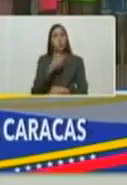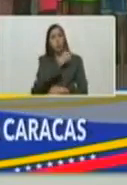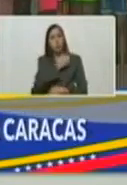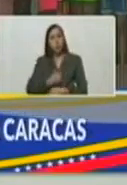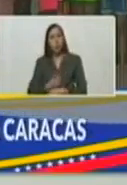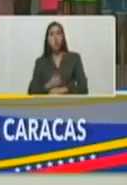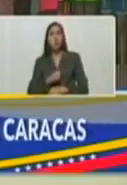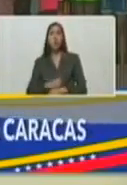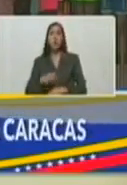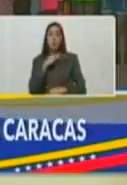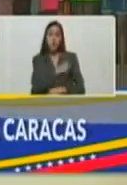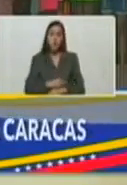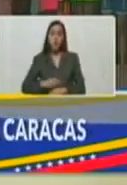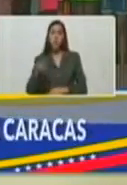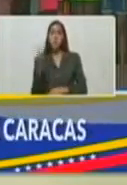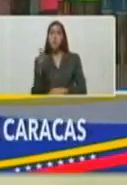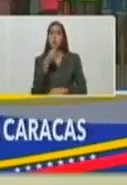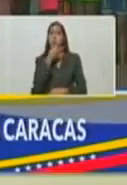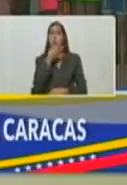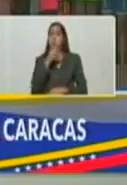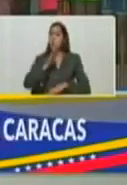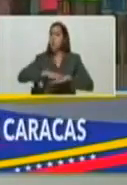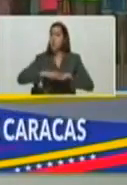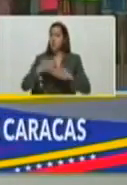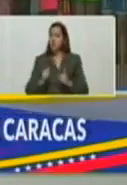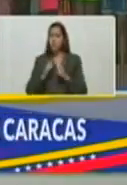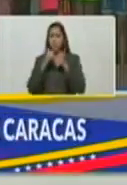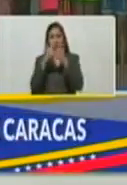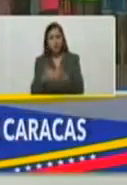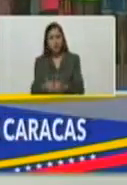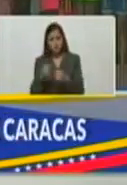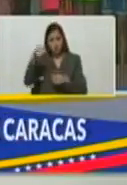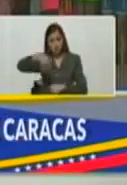Bella, porque hoy vamos a dar inicio a la Navidad.